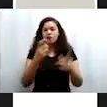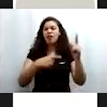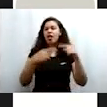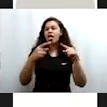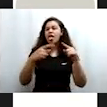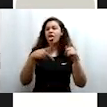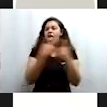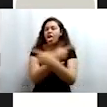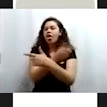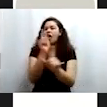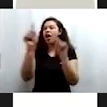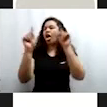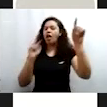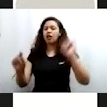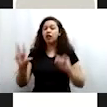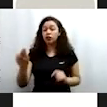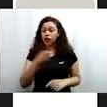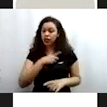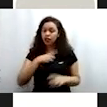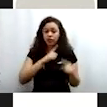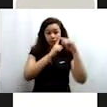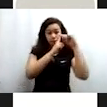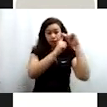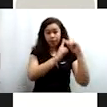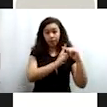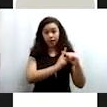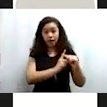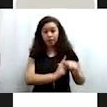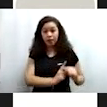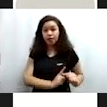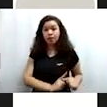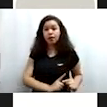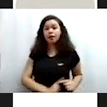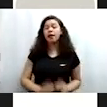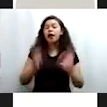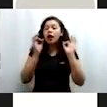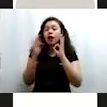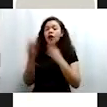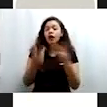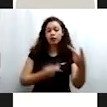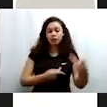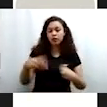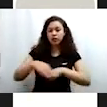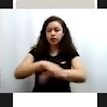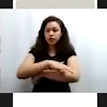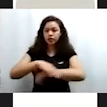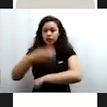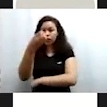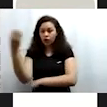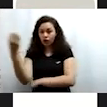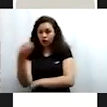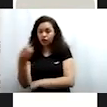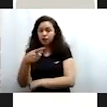de tal manera que sume todo esto a través de la planeación, el diseño y la organización de ese